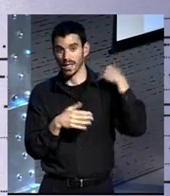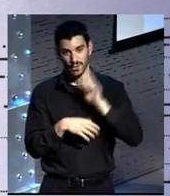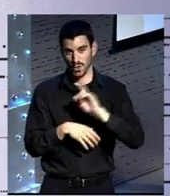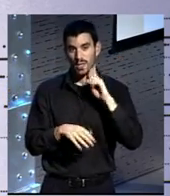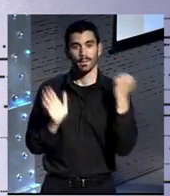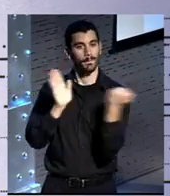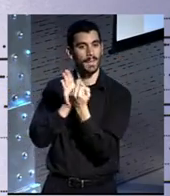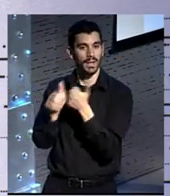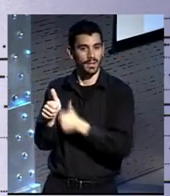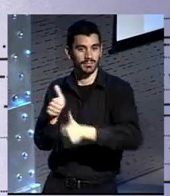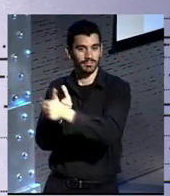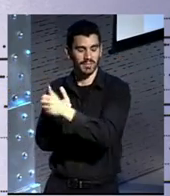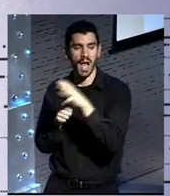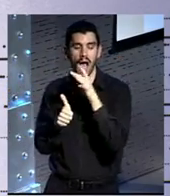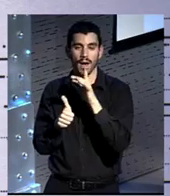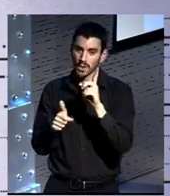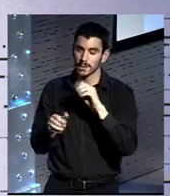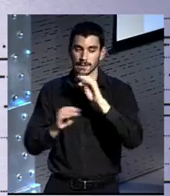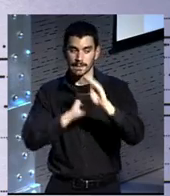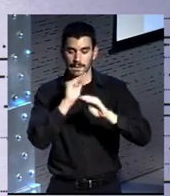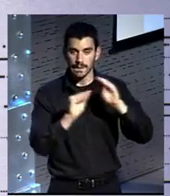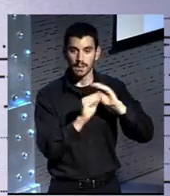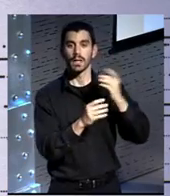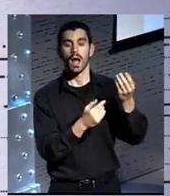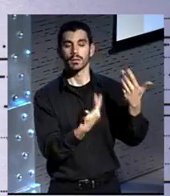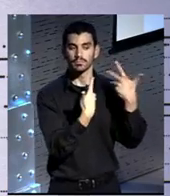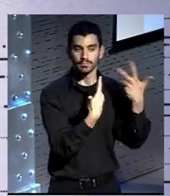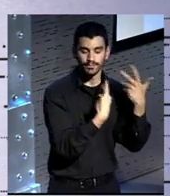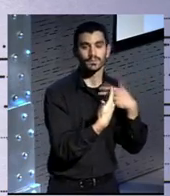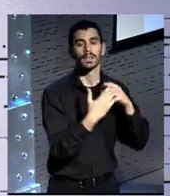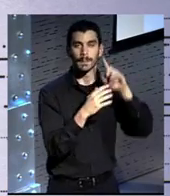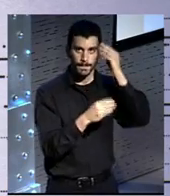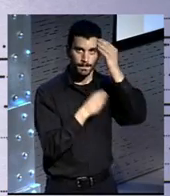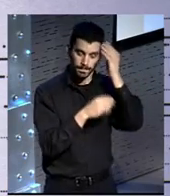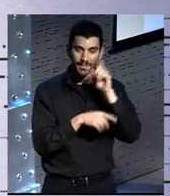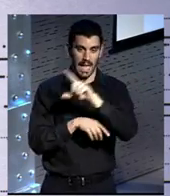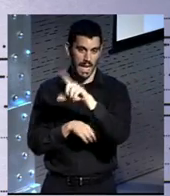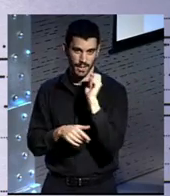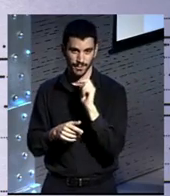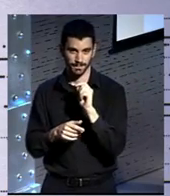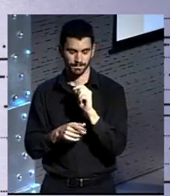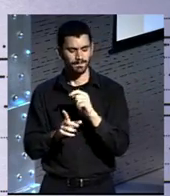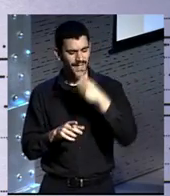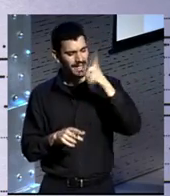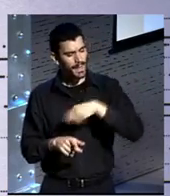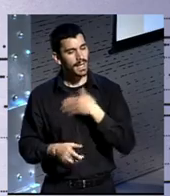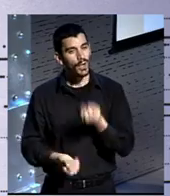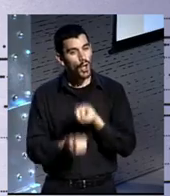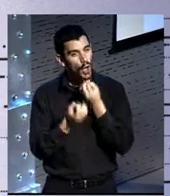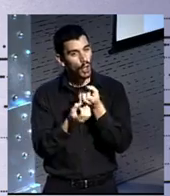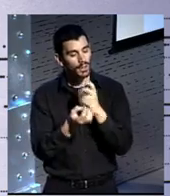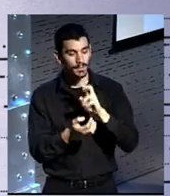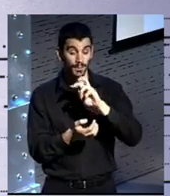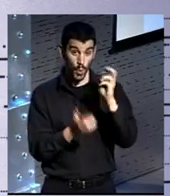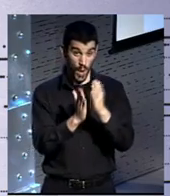banco. Pero luego, para mí, hay un libro que para mí es muy representativo de lo que está pasando, que se llama The